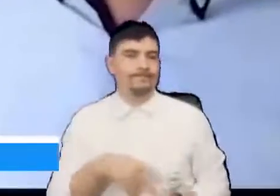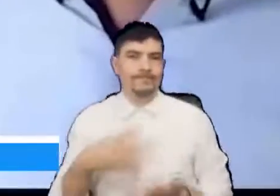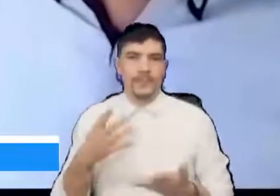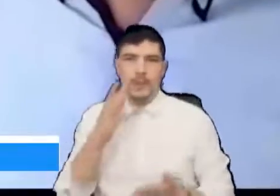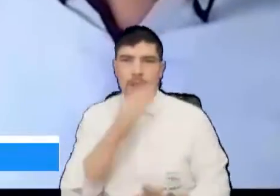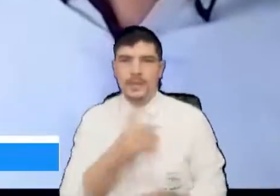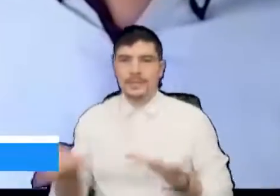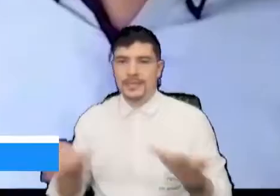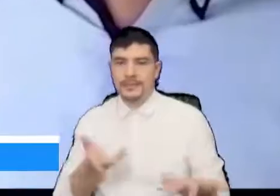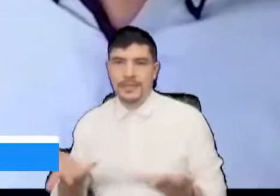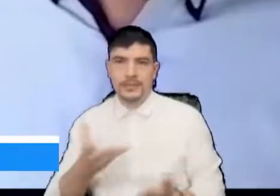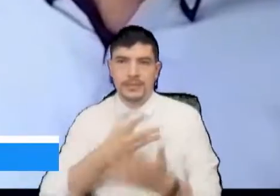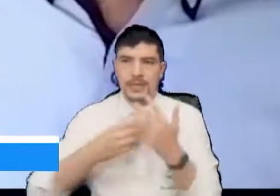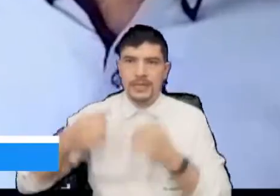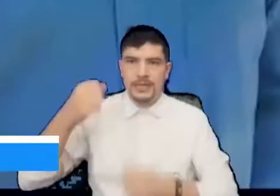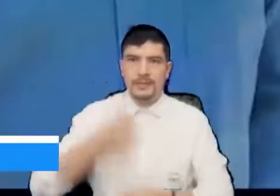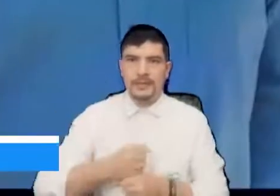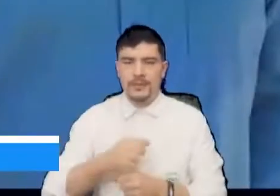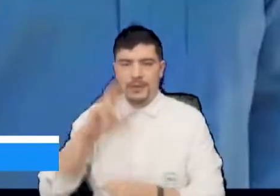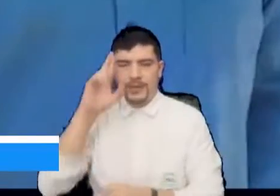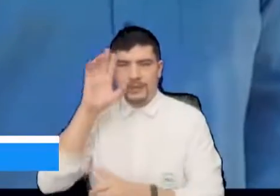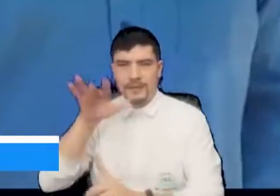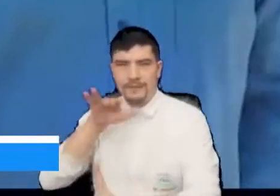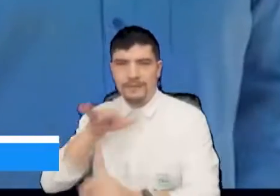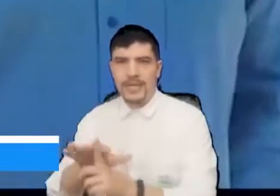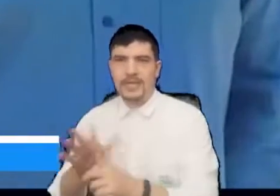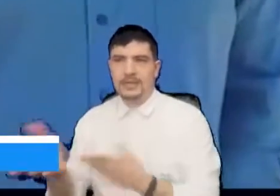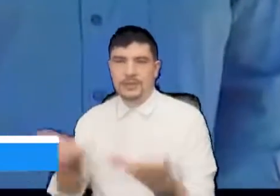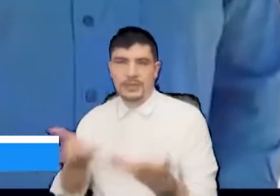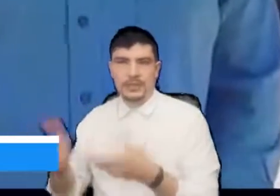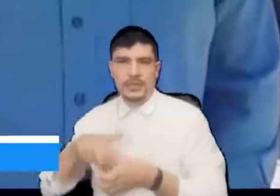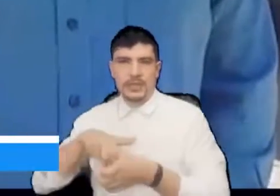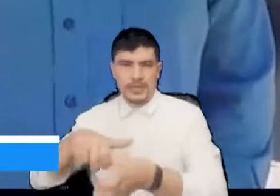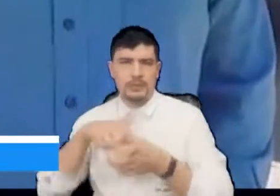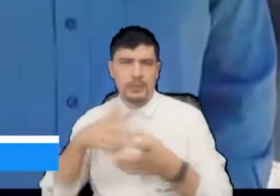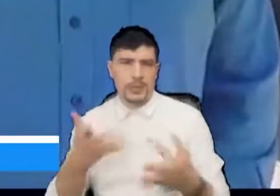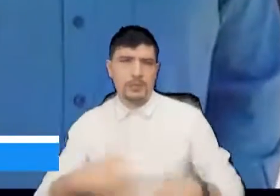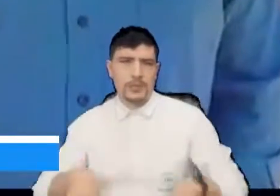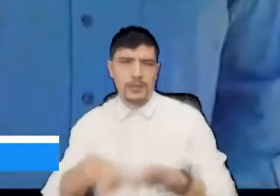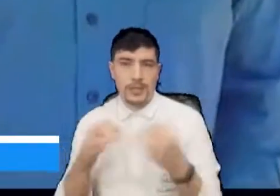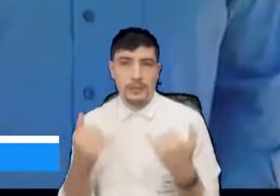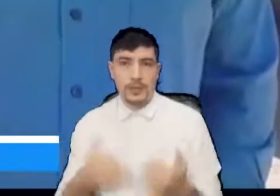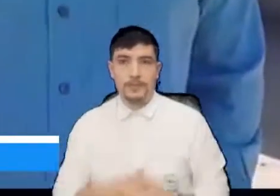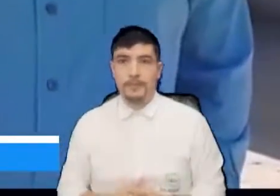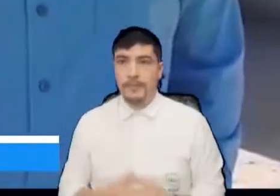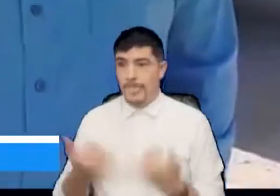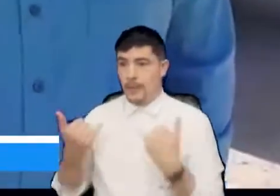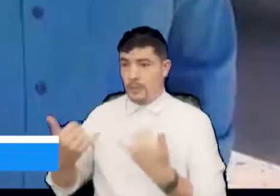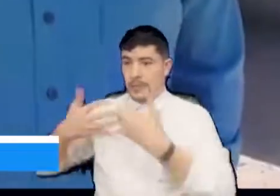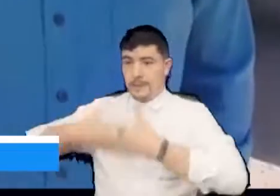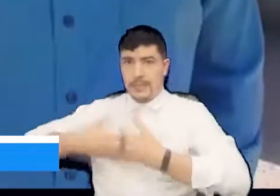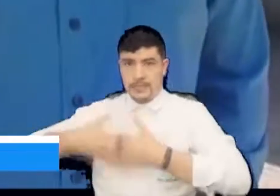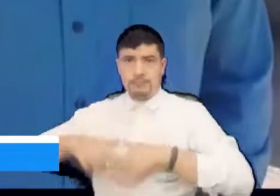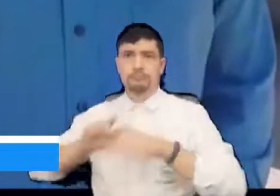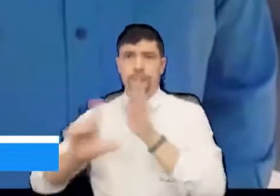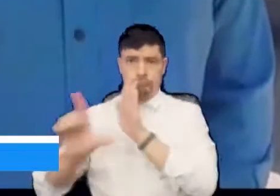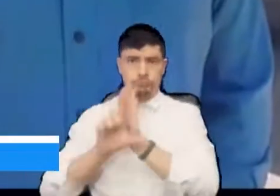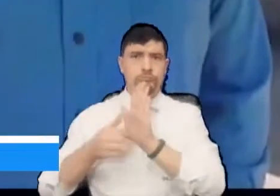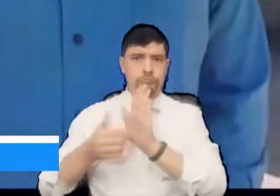derecho fundamental de transporte esencial. Las empresas constituidas llevamos tiempo frente al área metropolitana